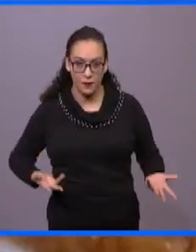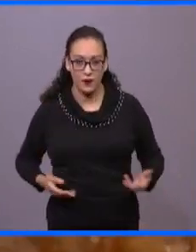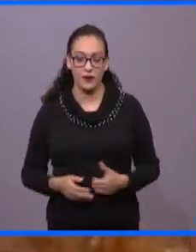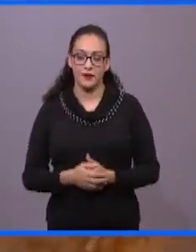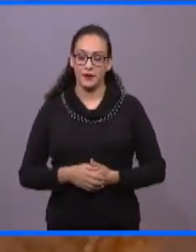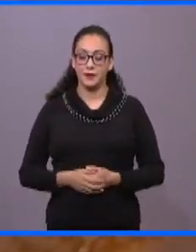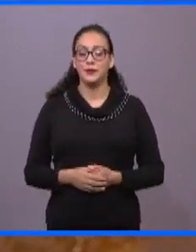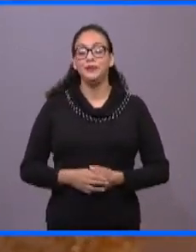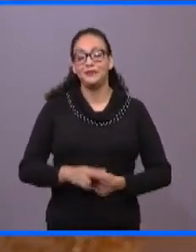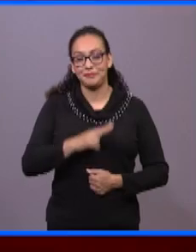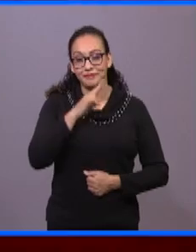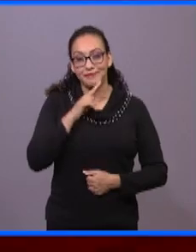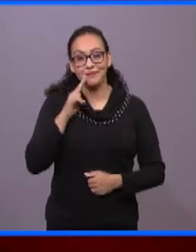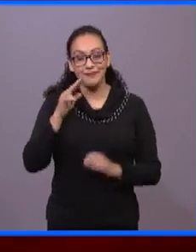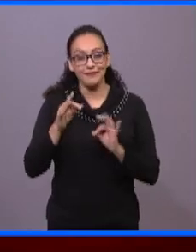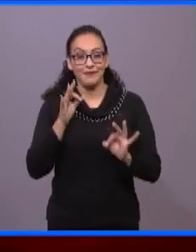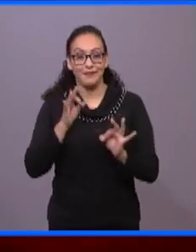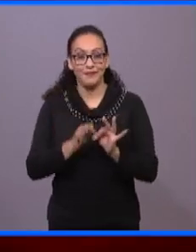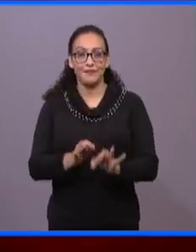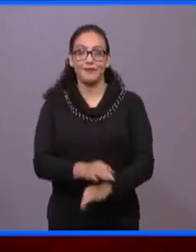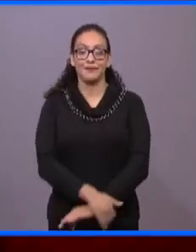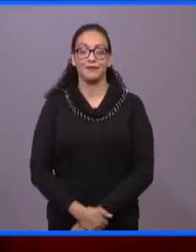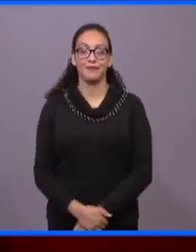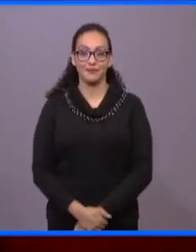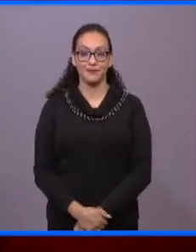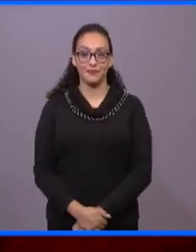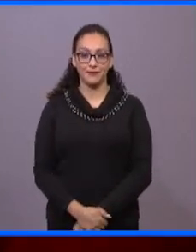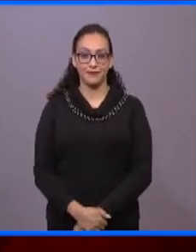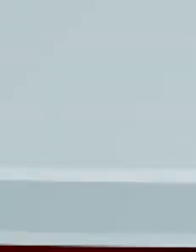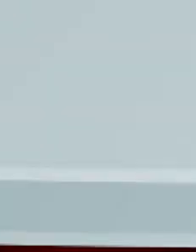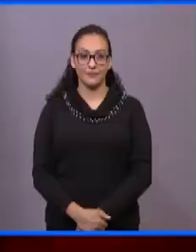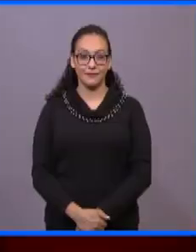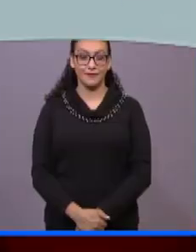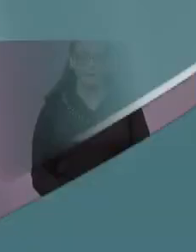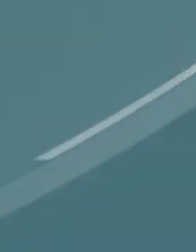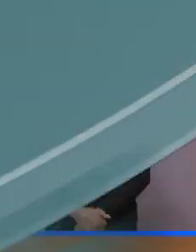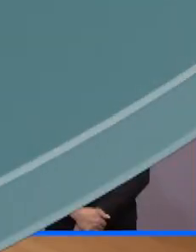adolescente. Para el canal del Poder Judicial de la Federación, Mario López Peña.